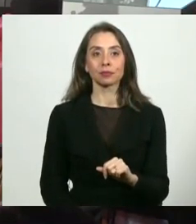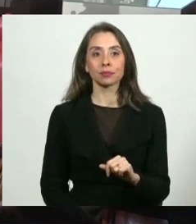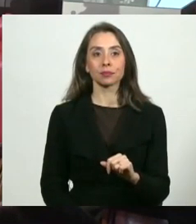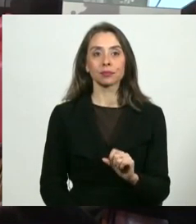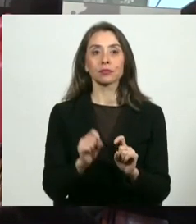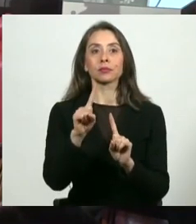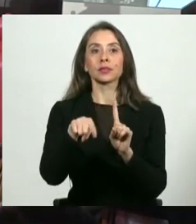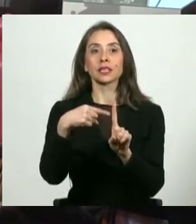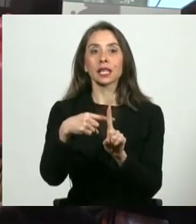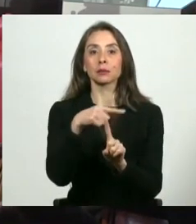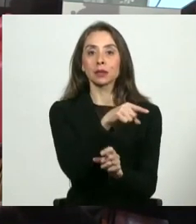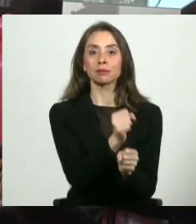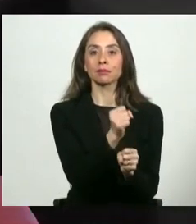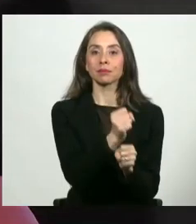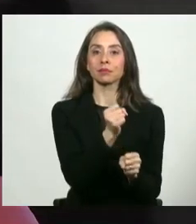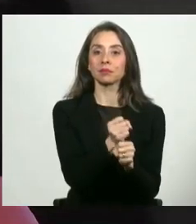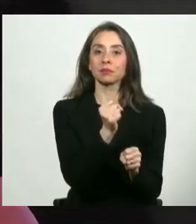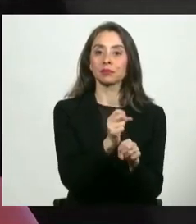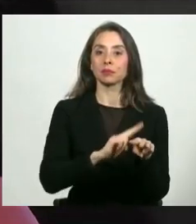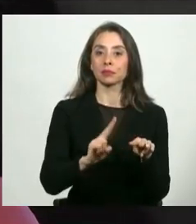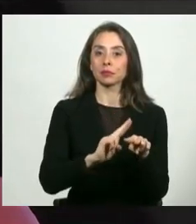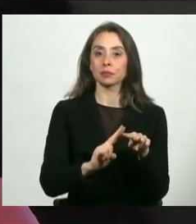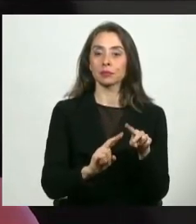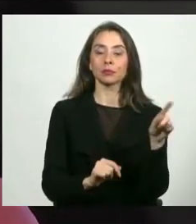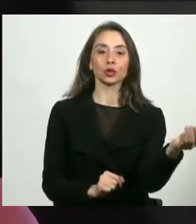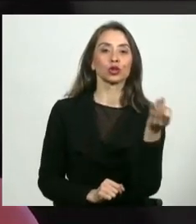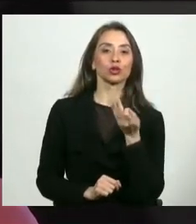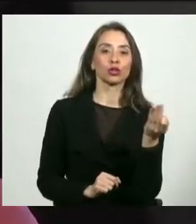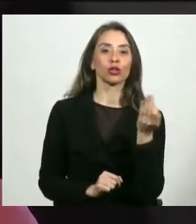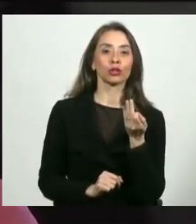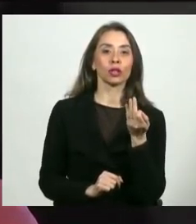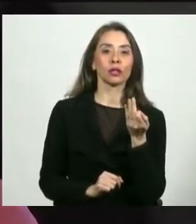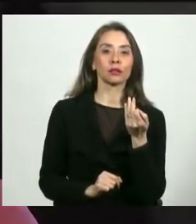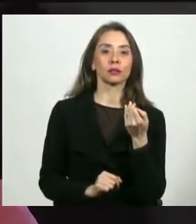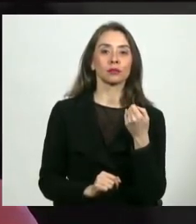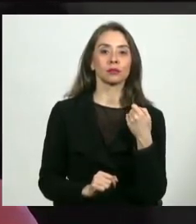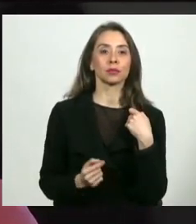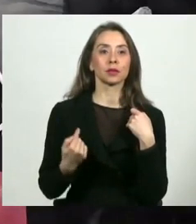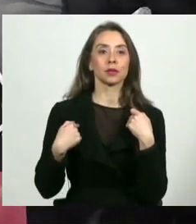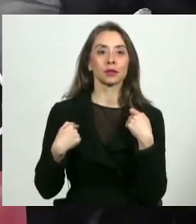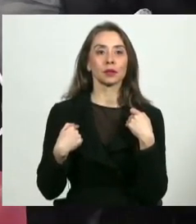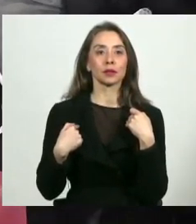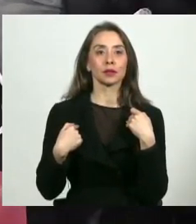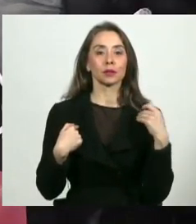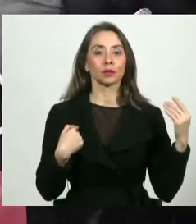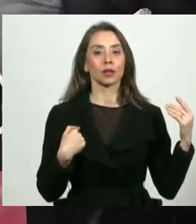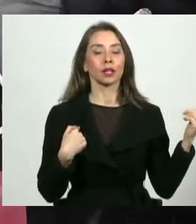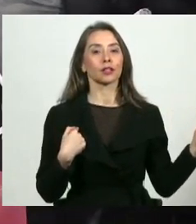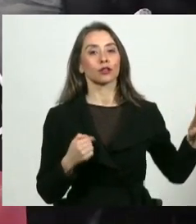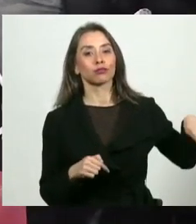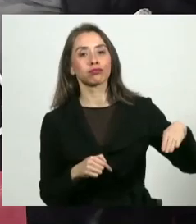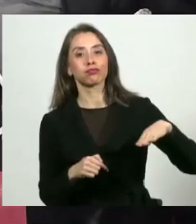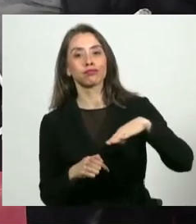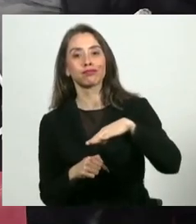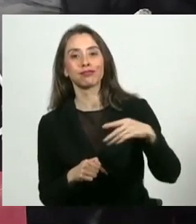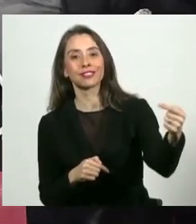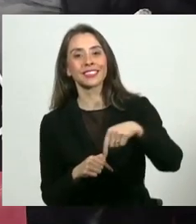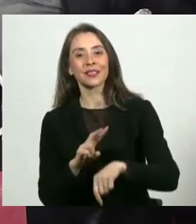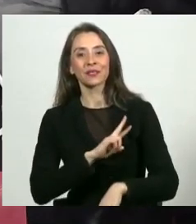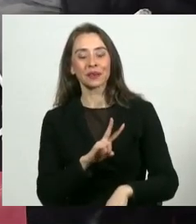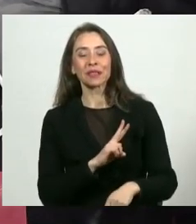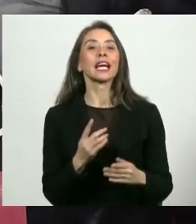además de la labor que están desempeñando, algo nos contabas cuando veníamos rumbo a Valparaíso,